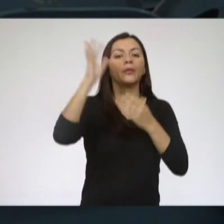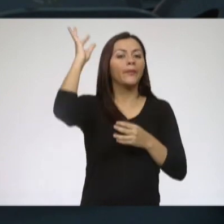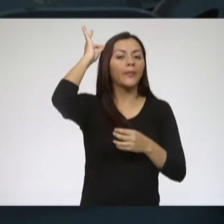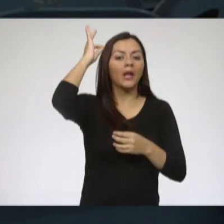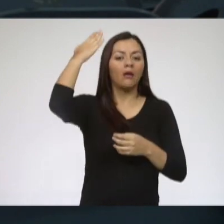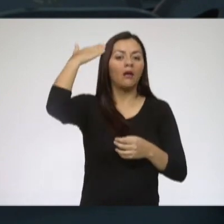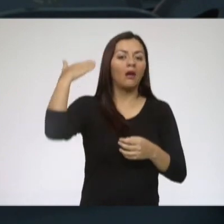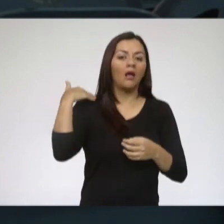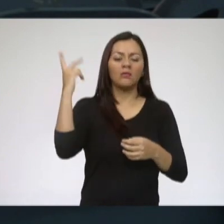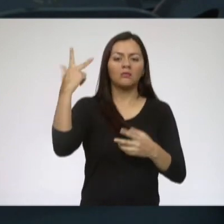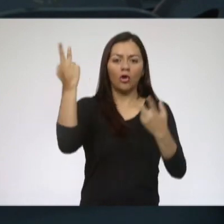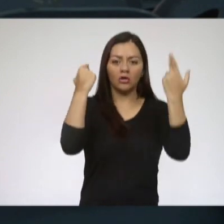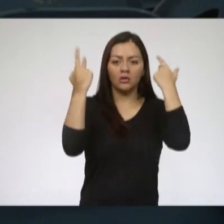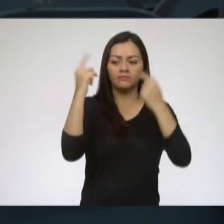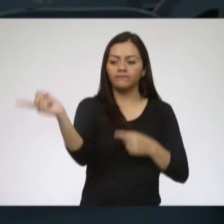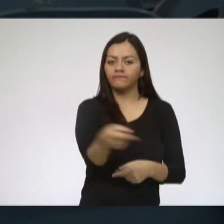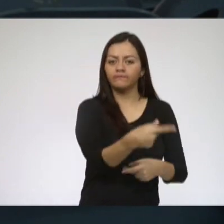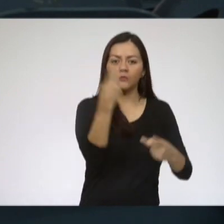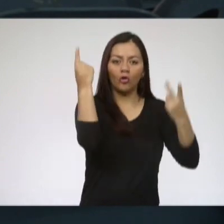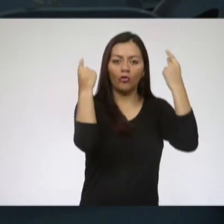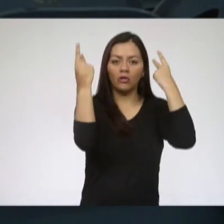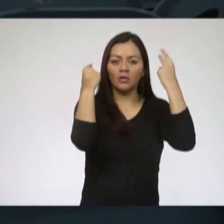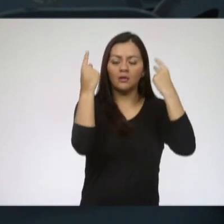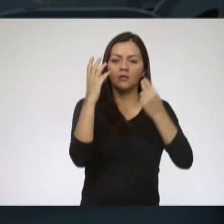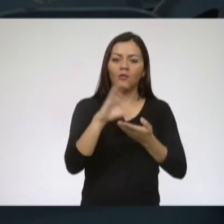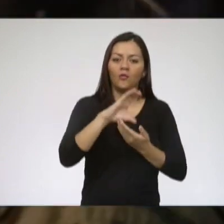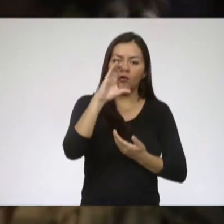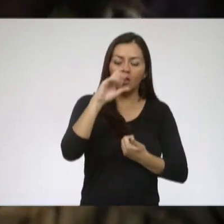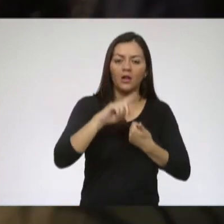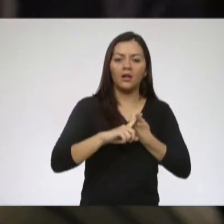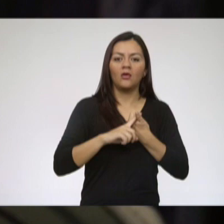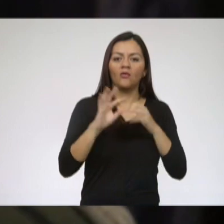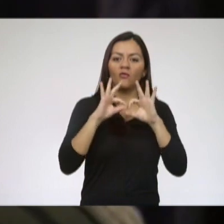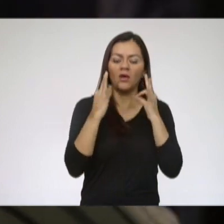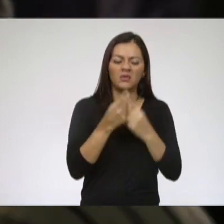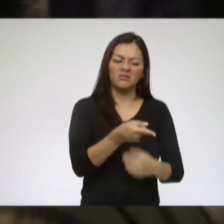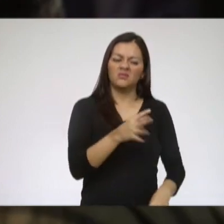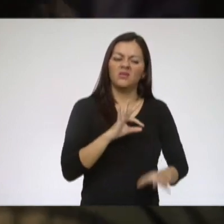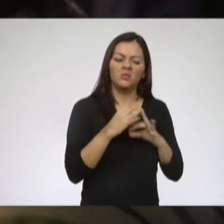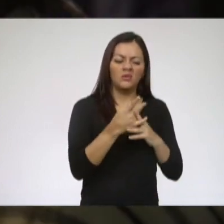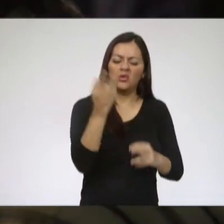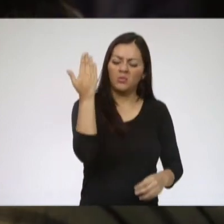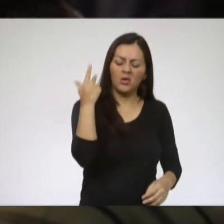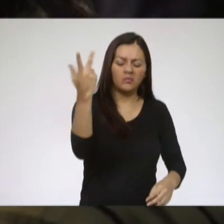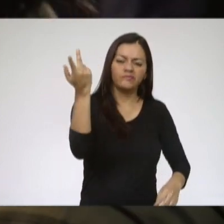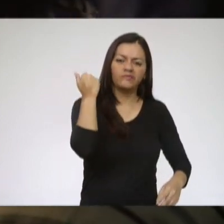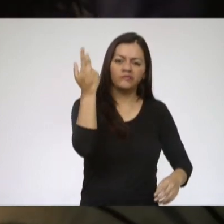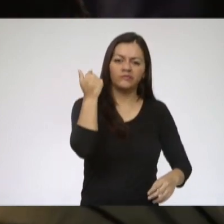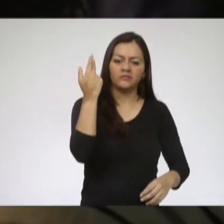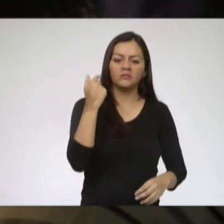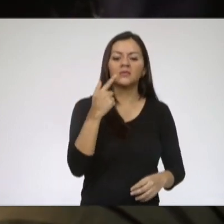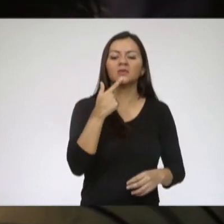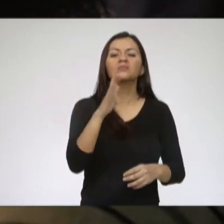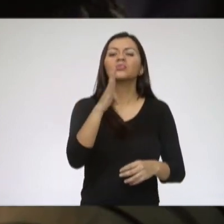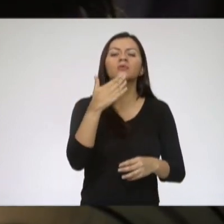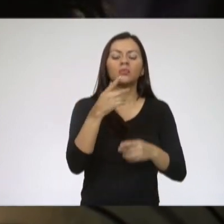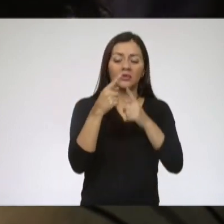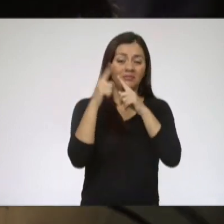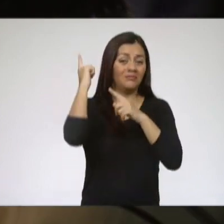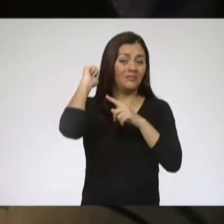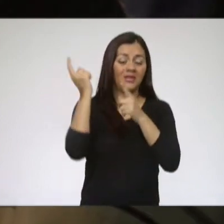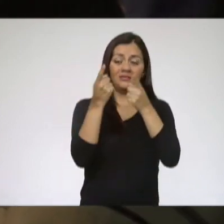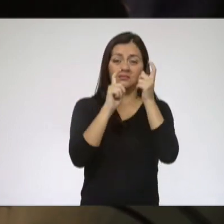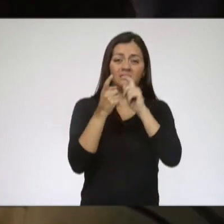Sí. Molestan demasiado en los colegios y a nivel familiar. Verán, según una vez que un pana le querían cortar la trenza y yo le